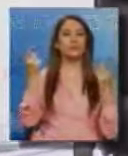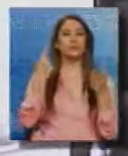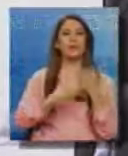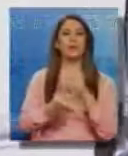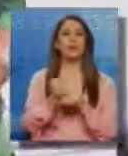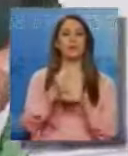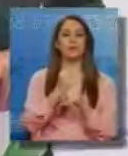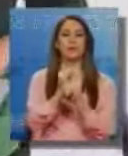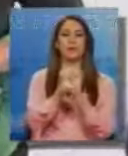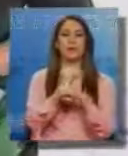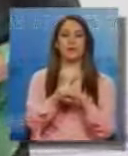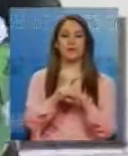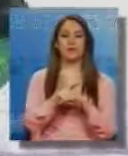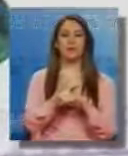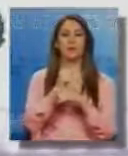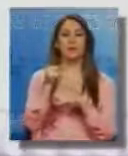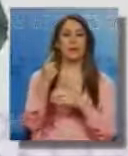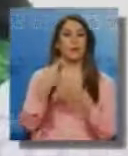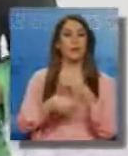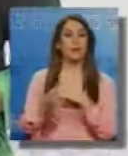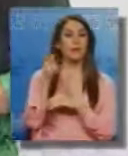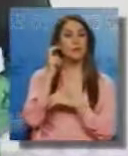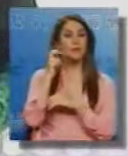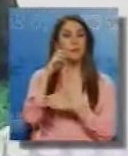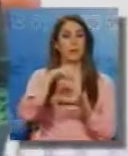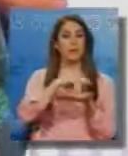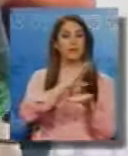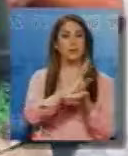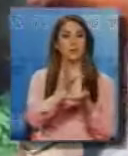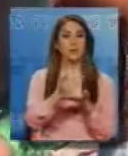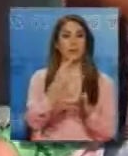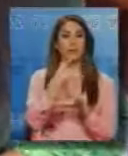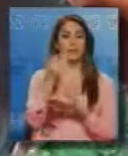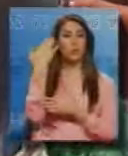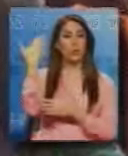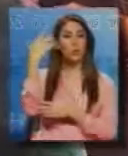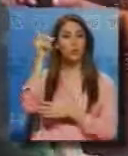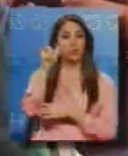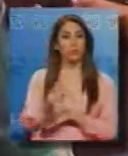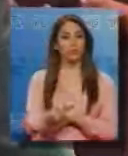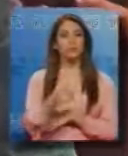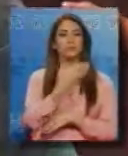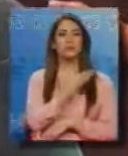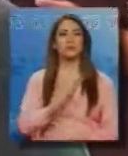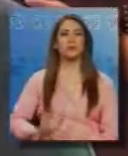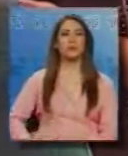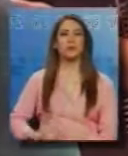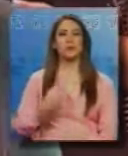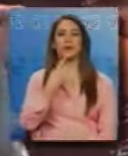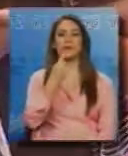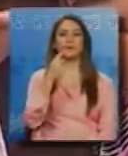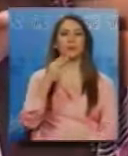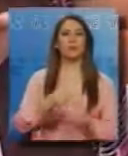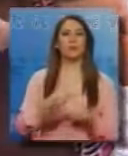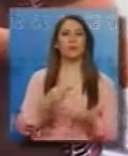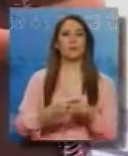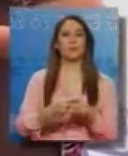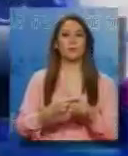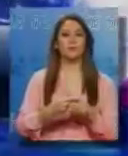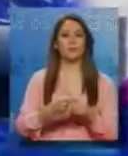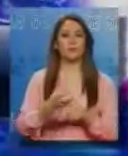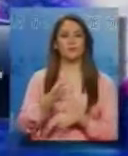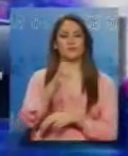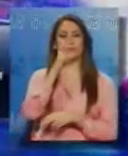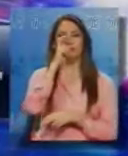de Ingenieros del Ejército. En los audios entregados por la asambleísta, Roldós se refiere al presidente de la República, Rafael Correa, en términos